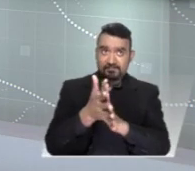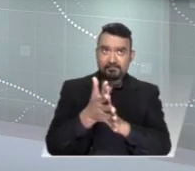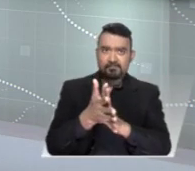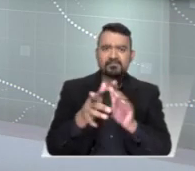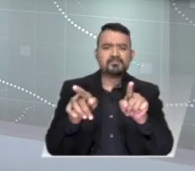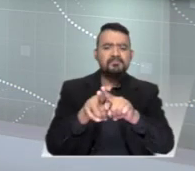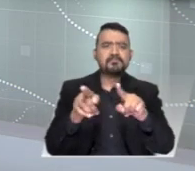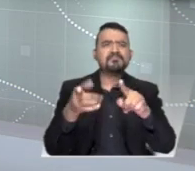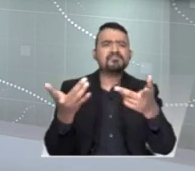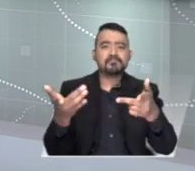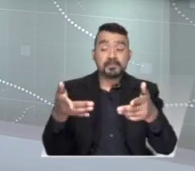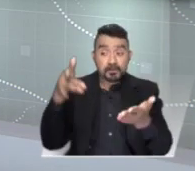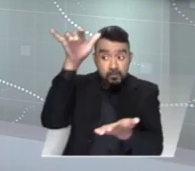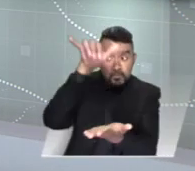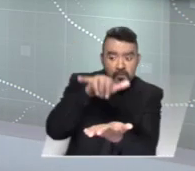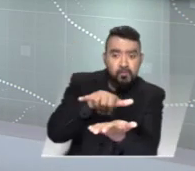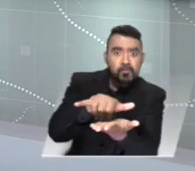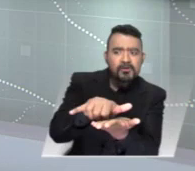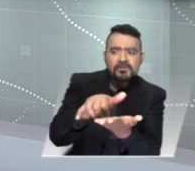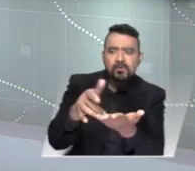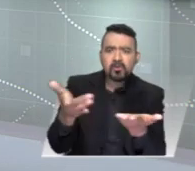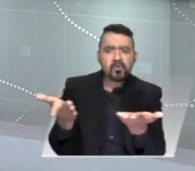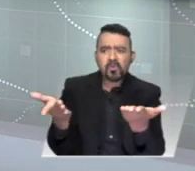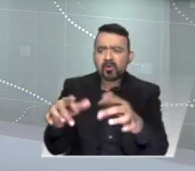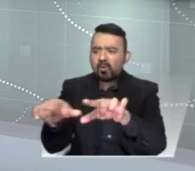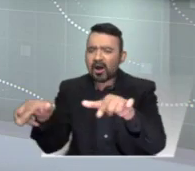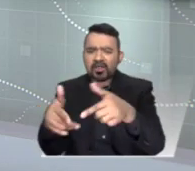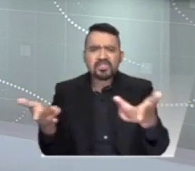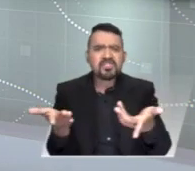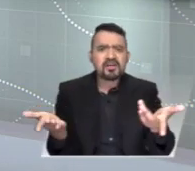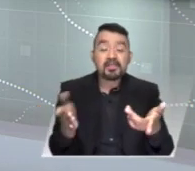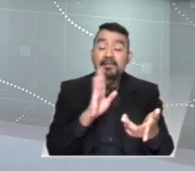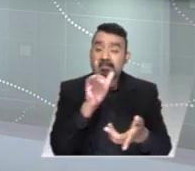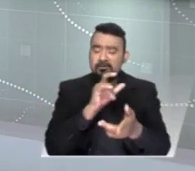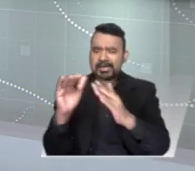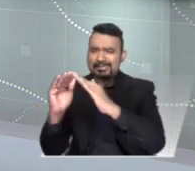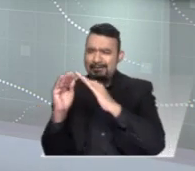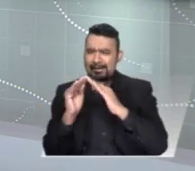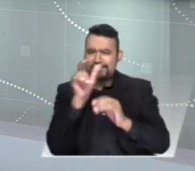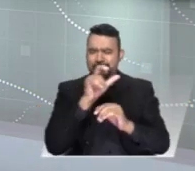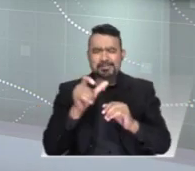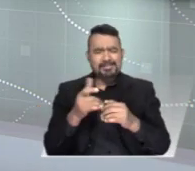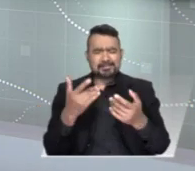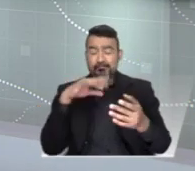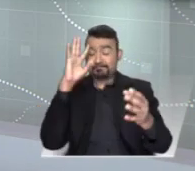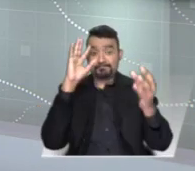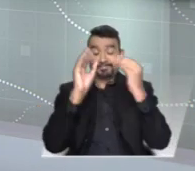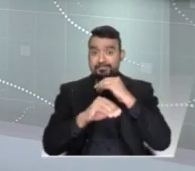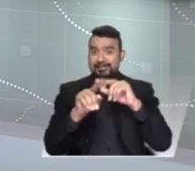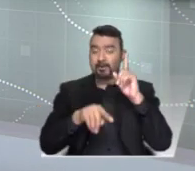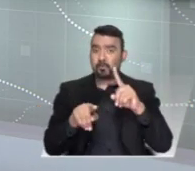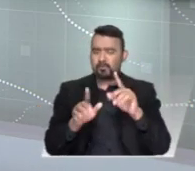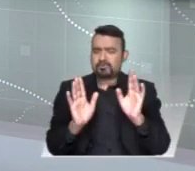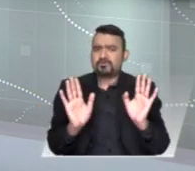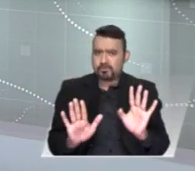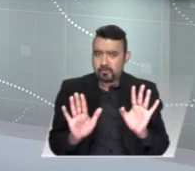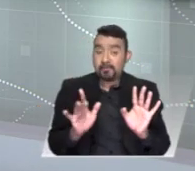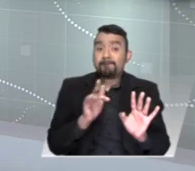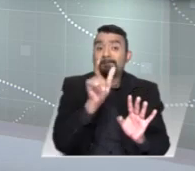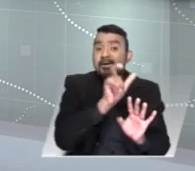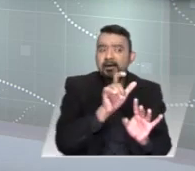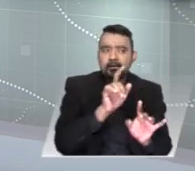genera cuestionamientos en la comunidad donde se realiza el proyecto, pero se convierte en un gran polo de desarrollo para las